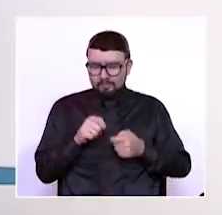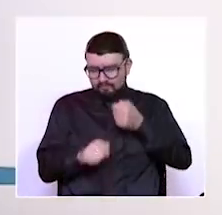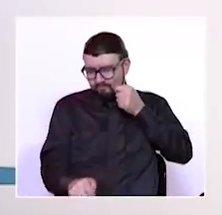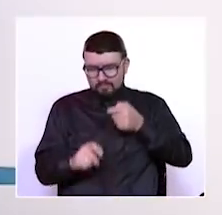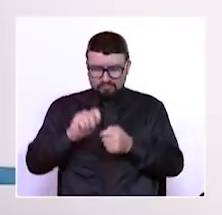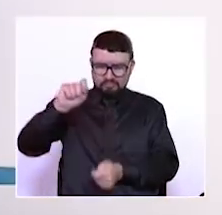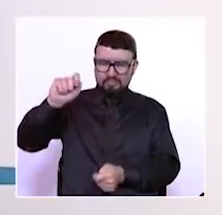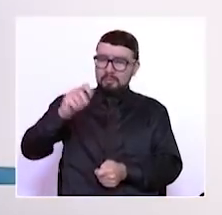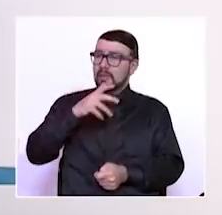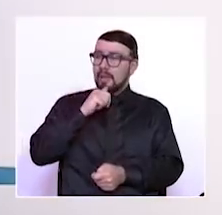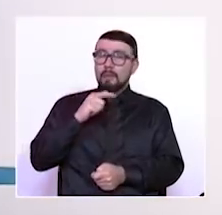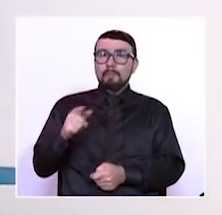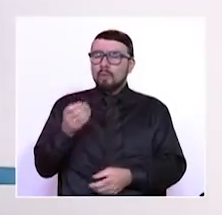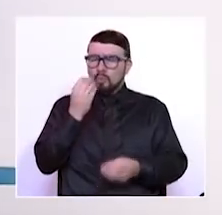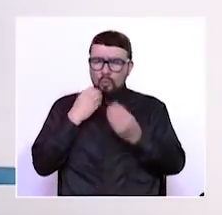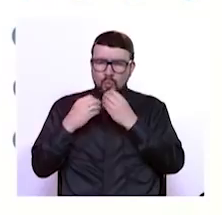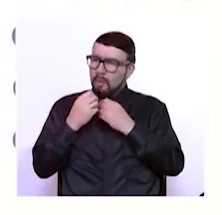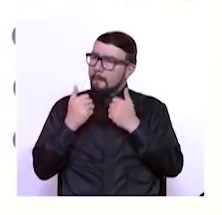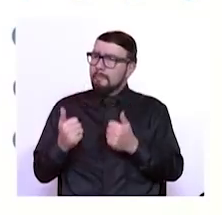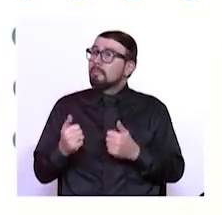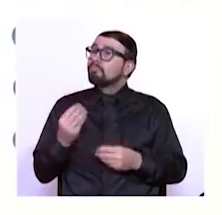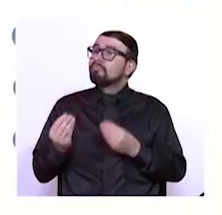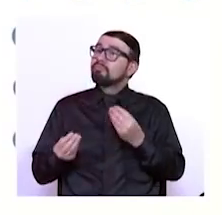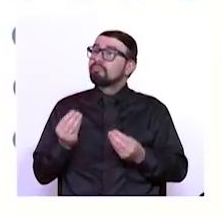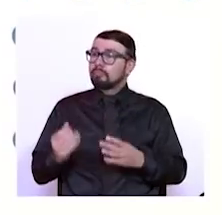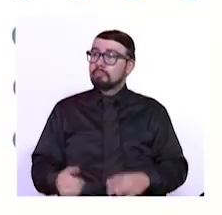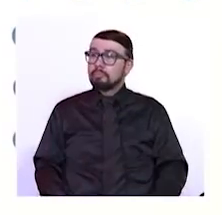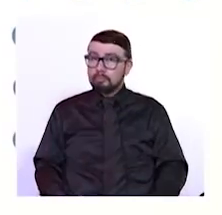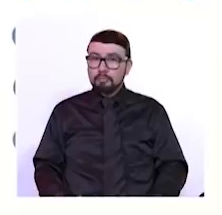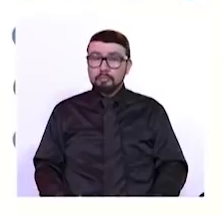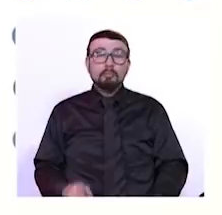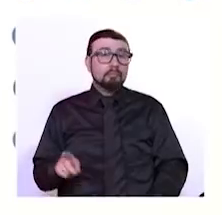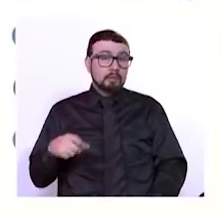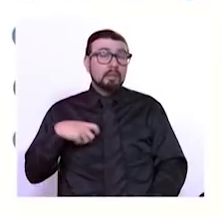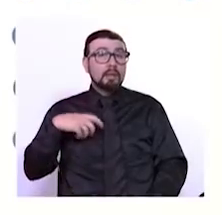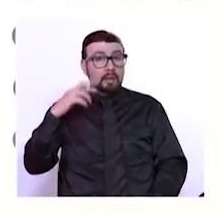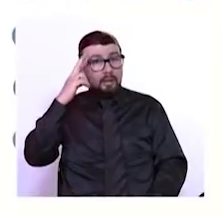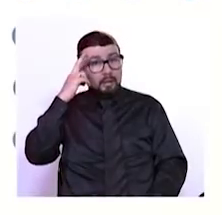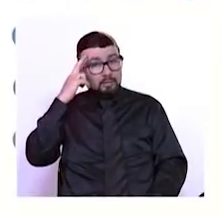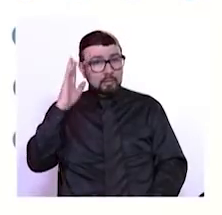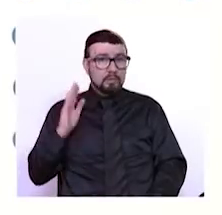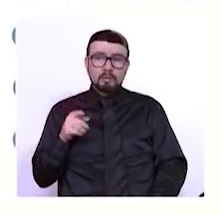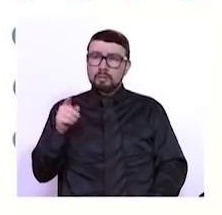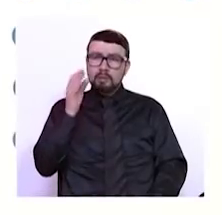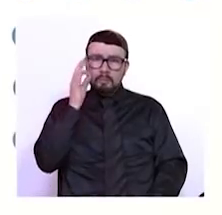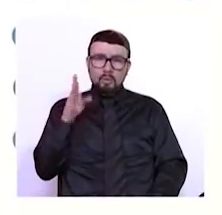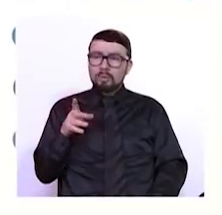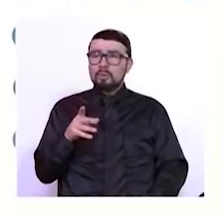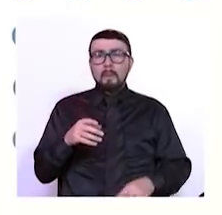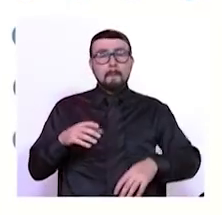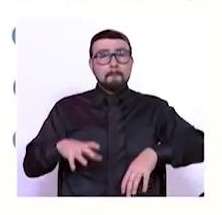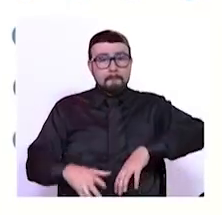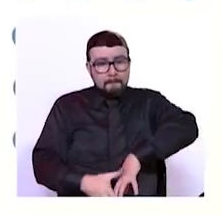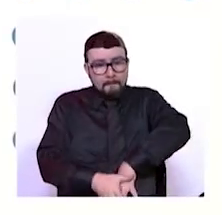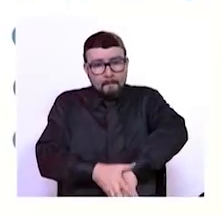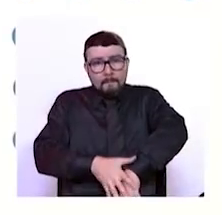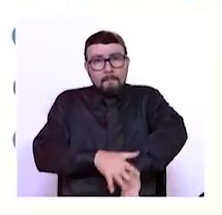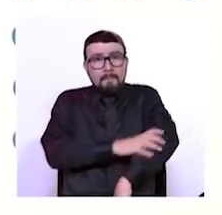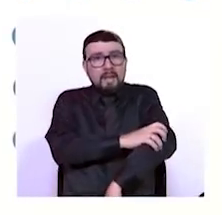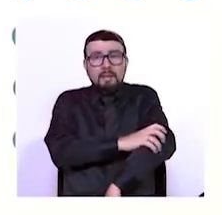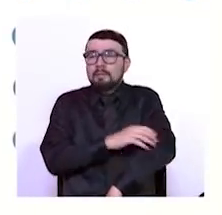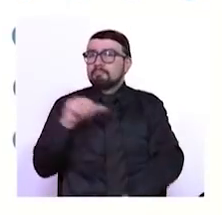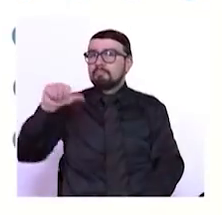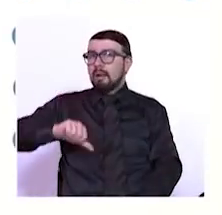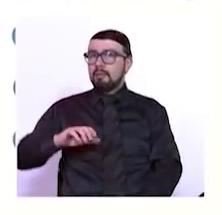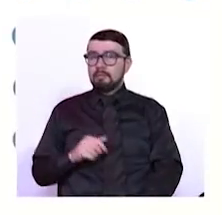súper buena. Y tiene toda la razón. Pueden ser unas medias mal formuladas. ¿Por qué?